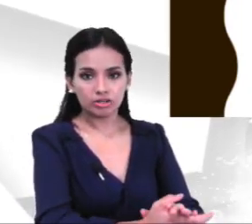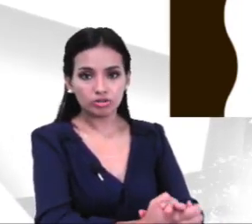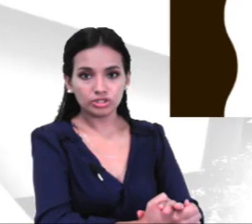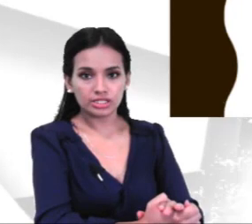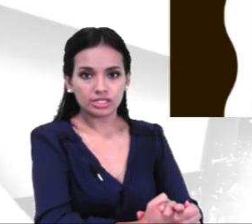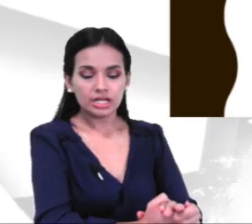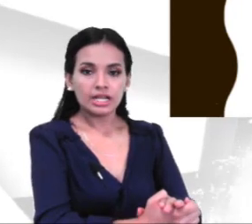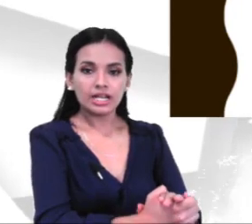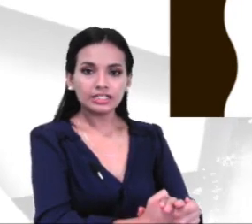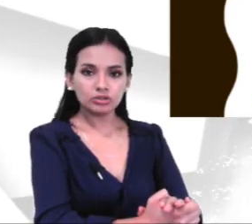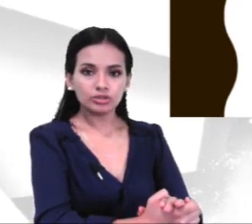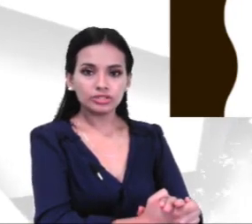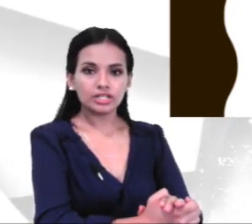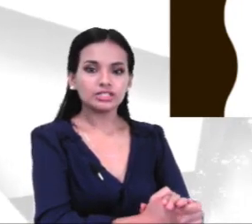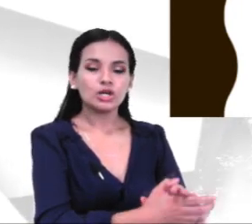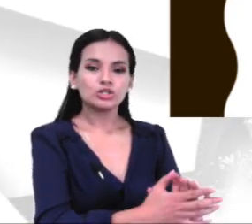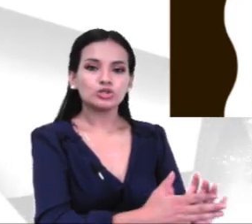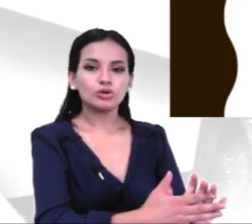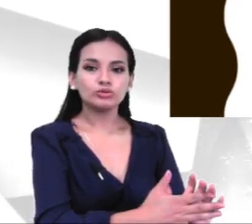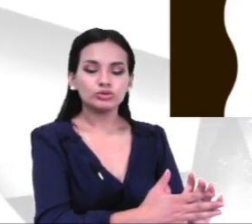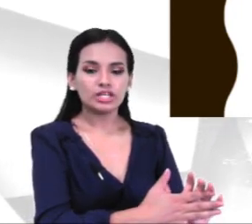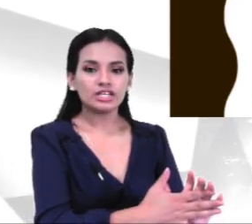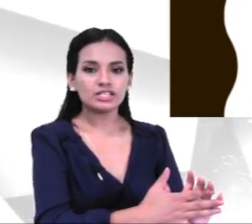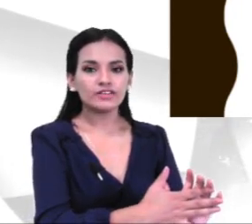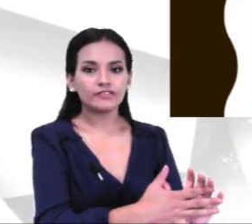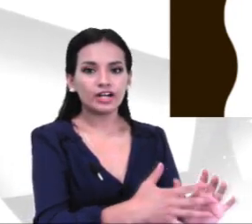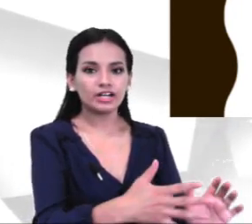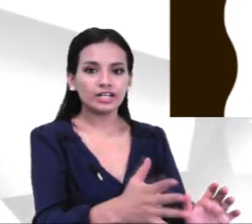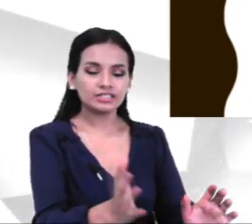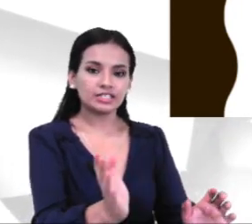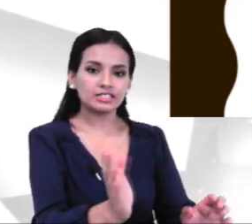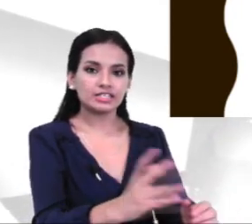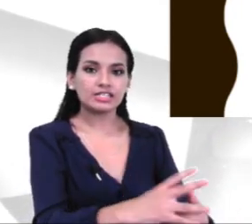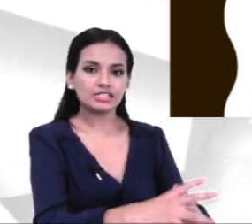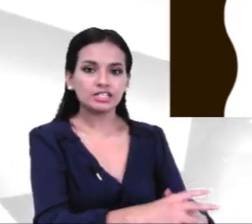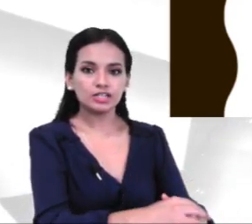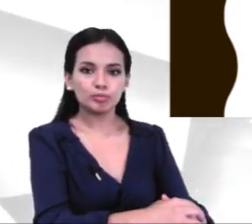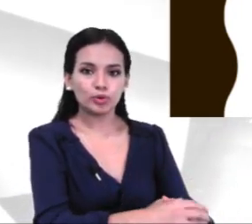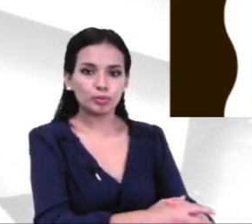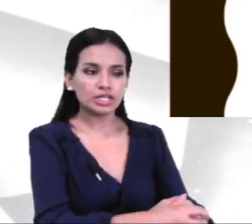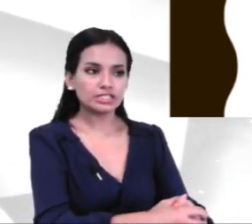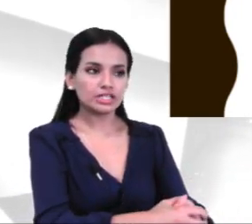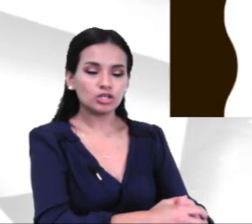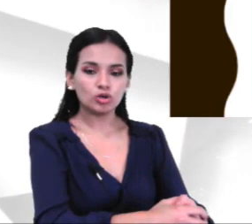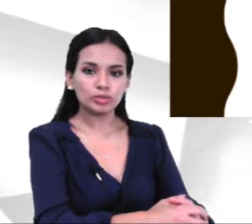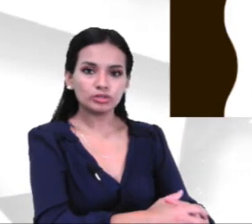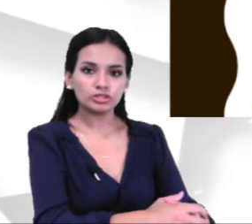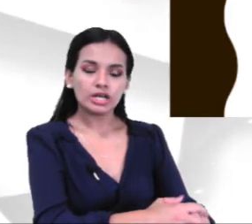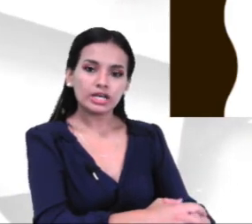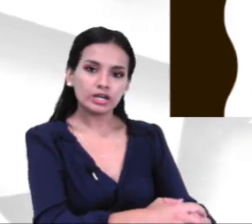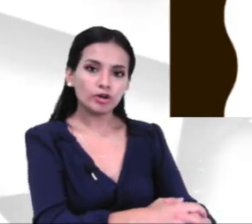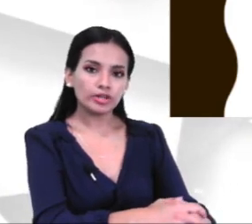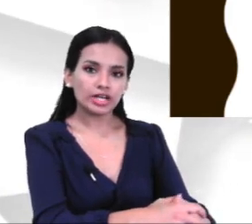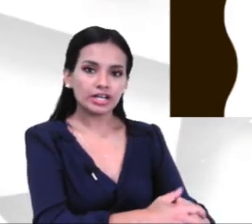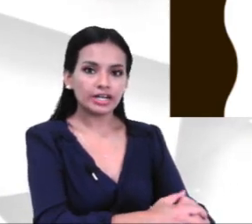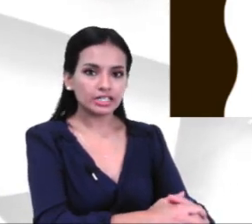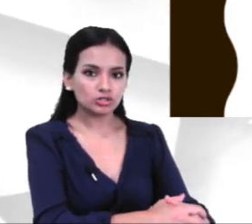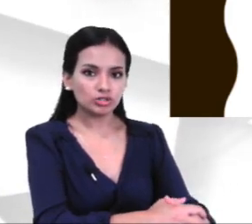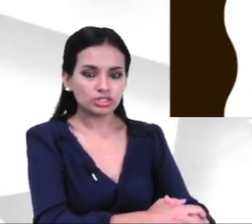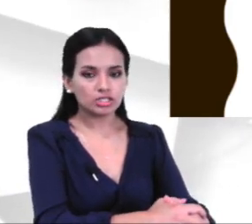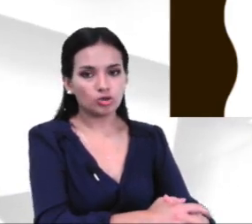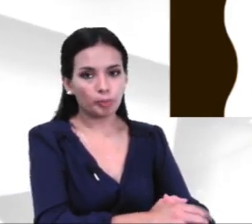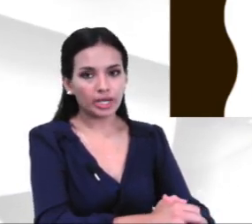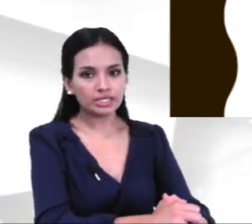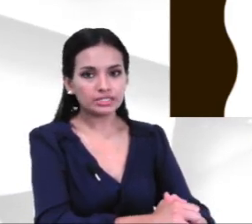serán las costas las costas son esas franjas que se extienden por miles de kilómetros que rodean las